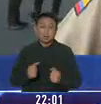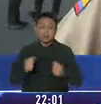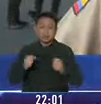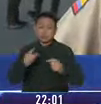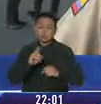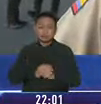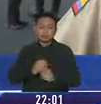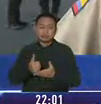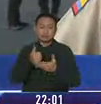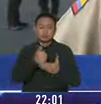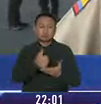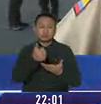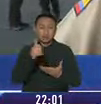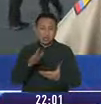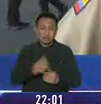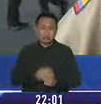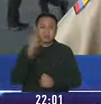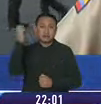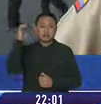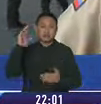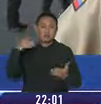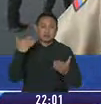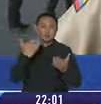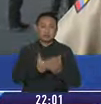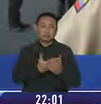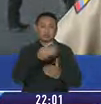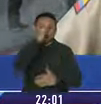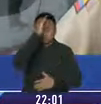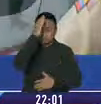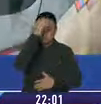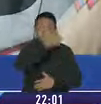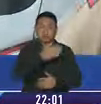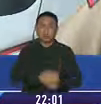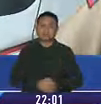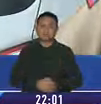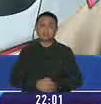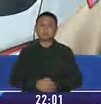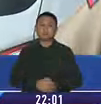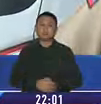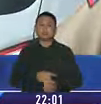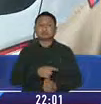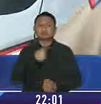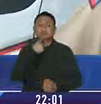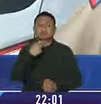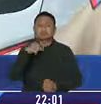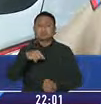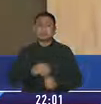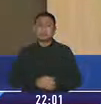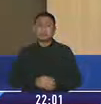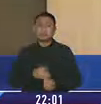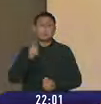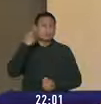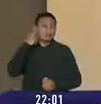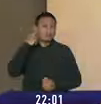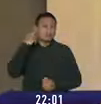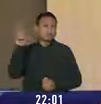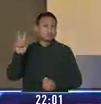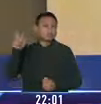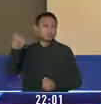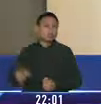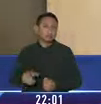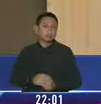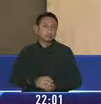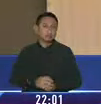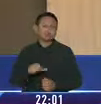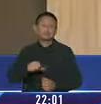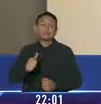se le coordinó y se le colaboró hasta el hospital más cercano. Lo que nos indicó que tienen asientos venezolanos. Otra cámara de seguridad captó